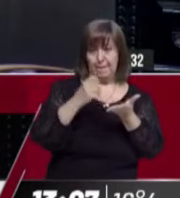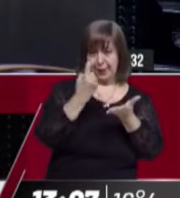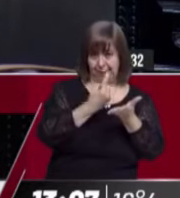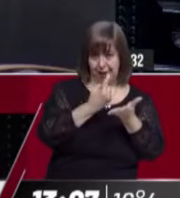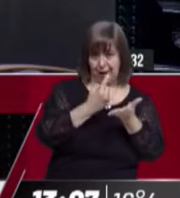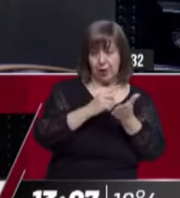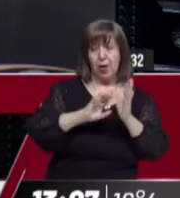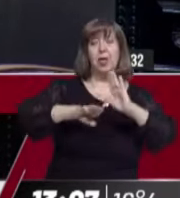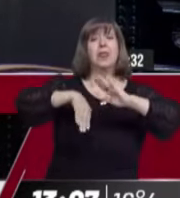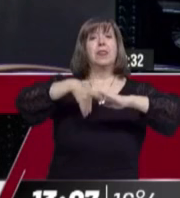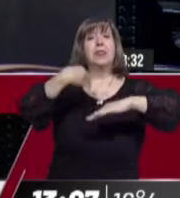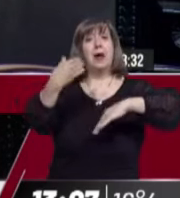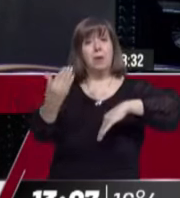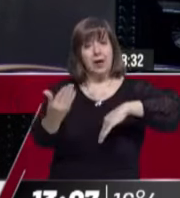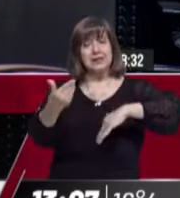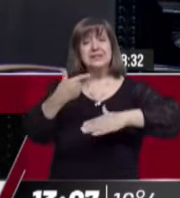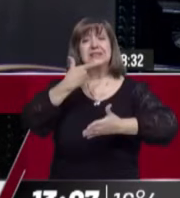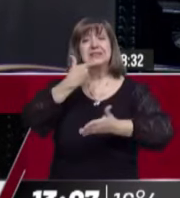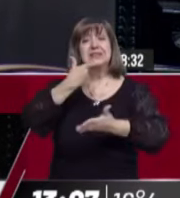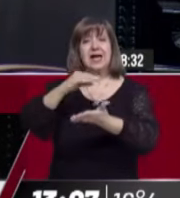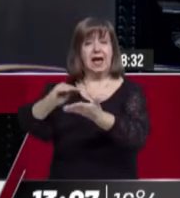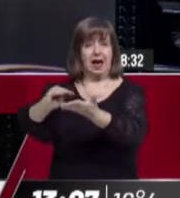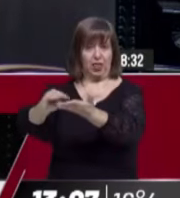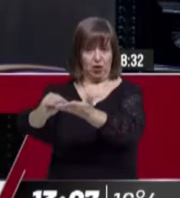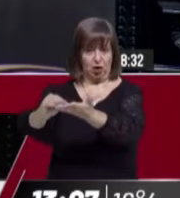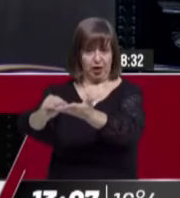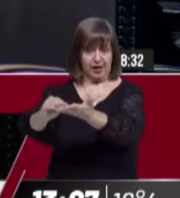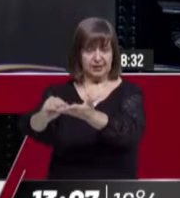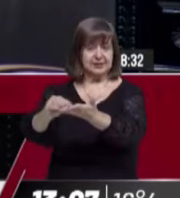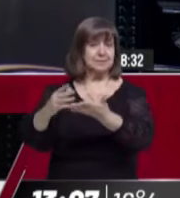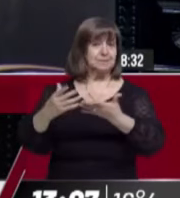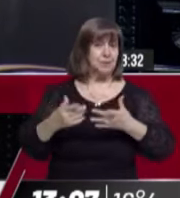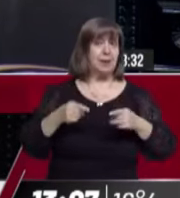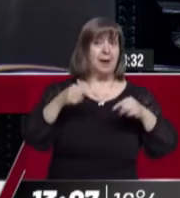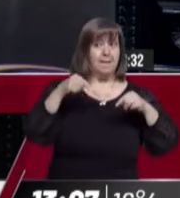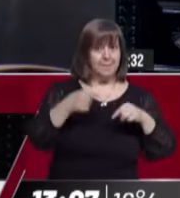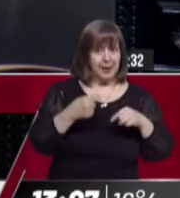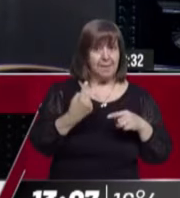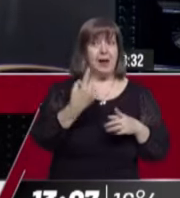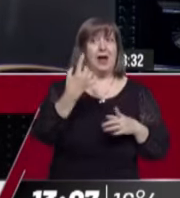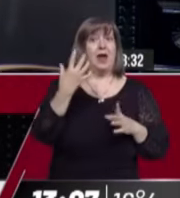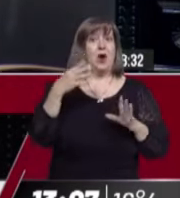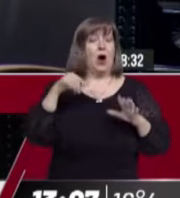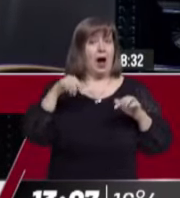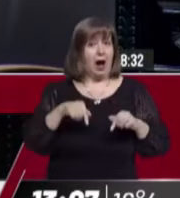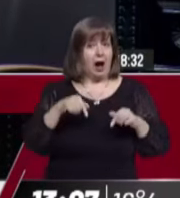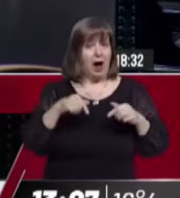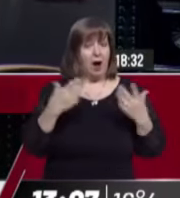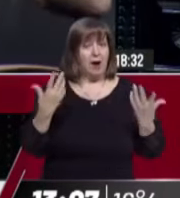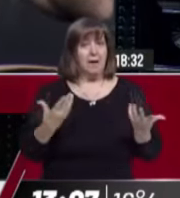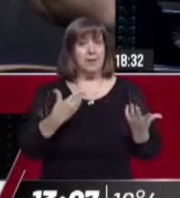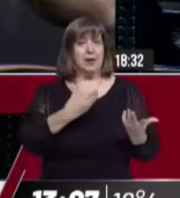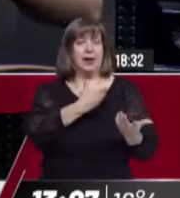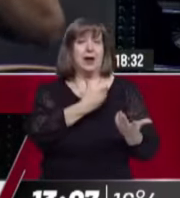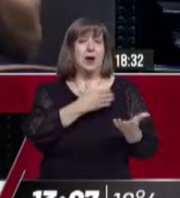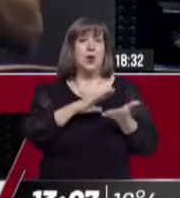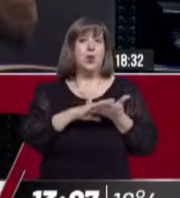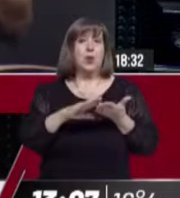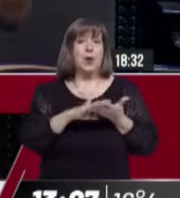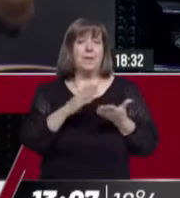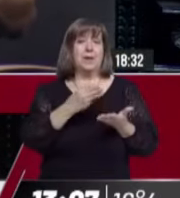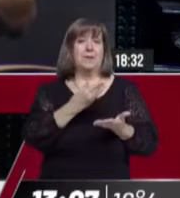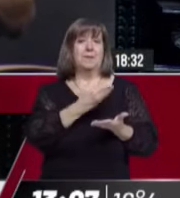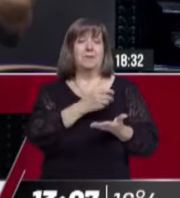Senado. El gobierno es como que no tiene mucha experiencia, sobre todo en cuestiones parlamentarias, y es como que está haciendo una pasantía, ¿no? Ustedes recuerdan, en